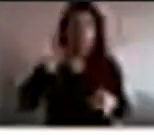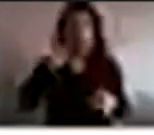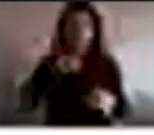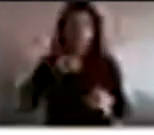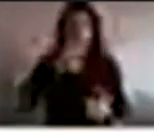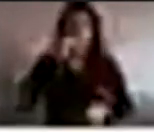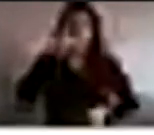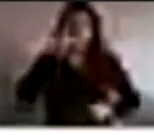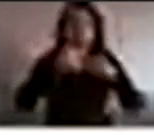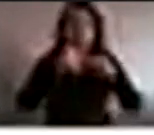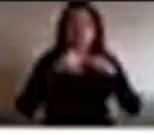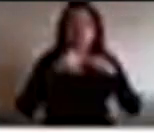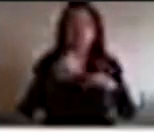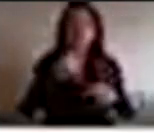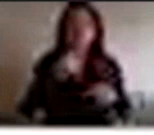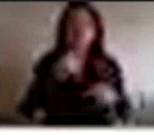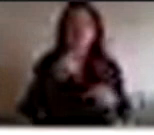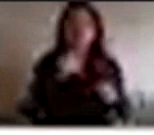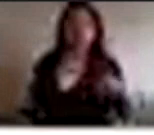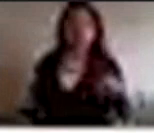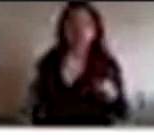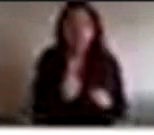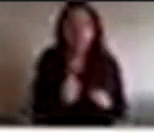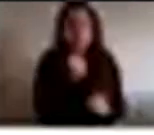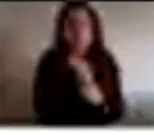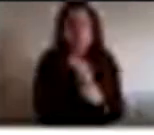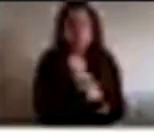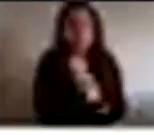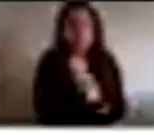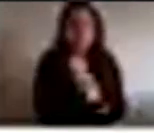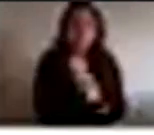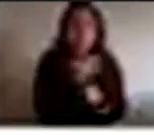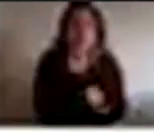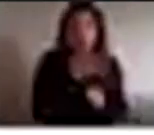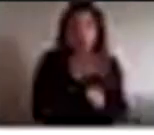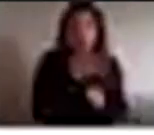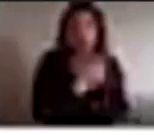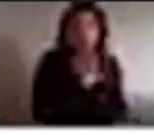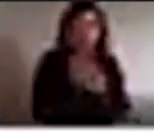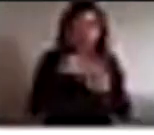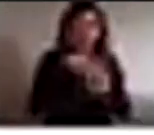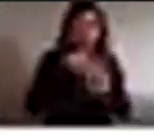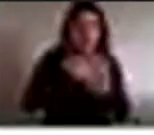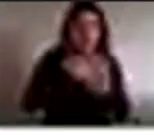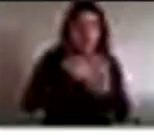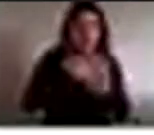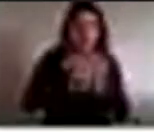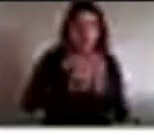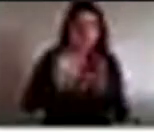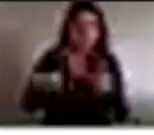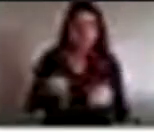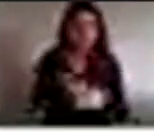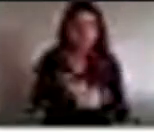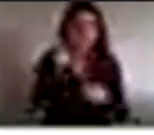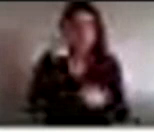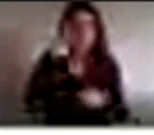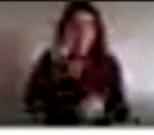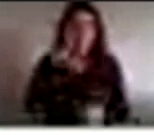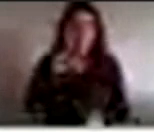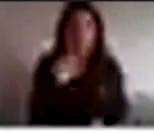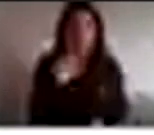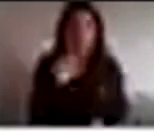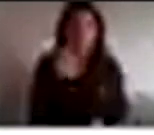este organismo ha señalado y ha interpretado respecto de la normativa de la Ley de Inclusión Laboral.